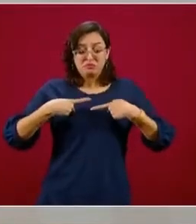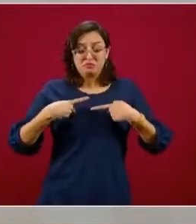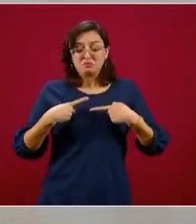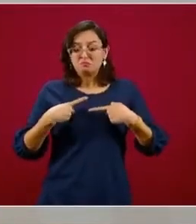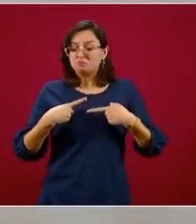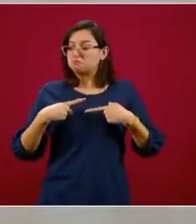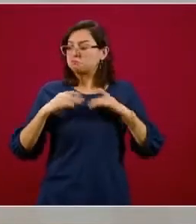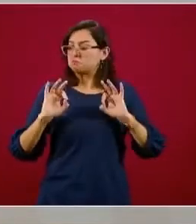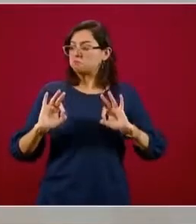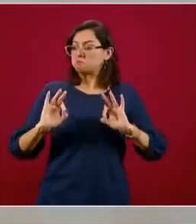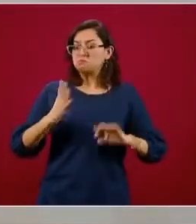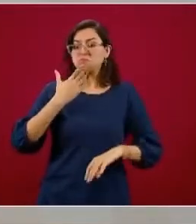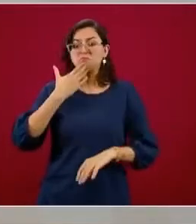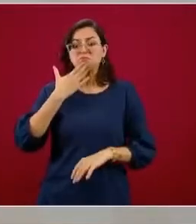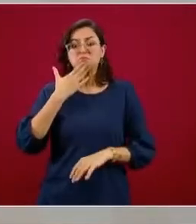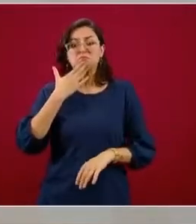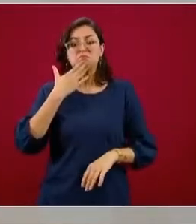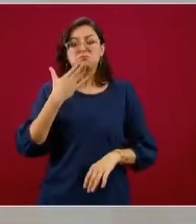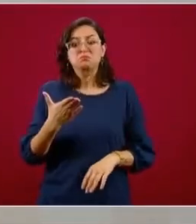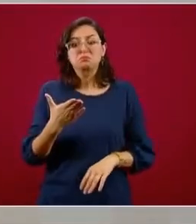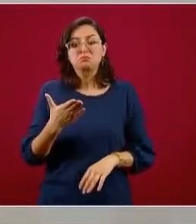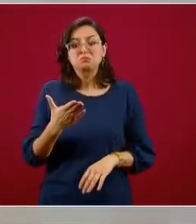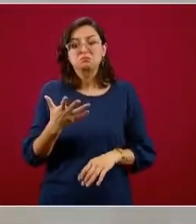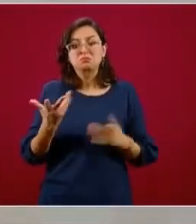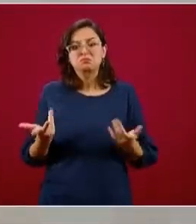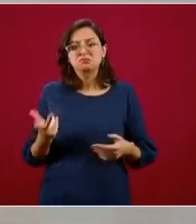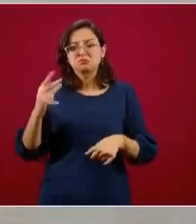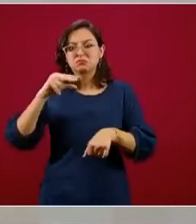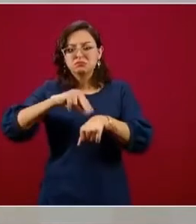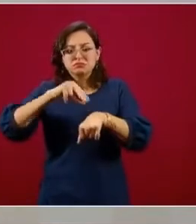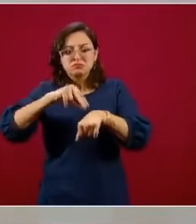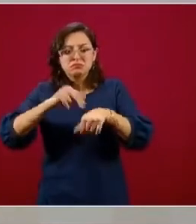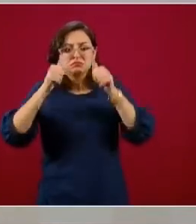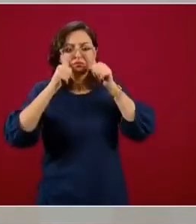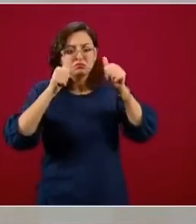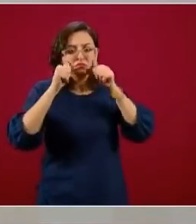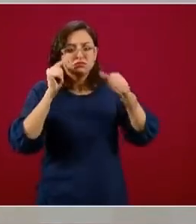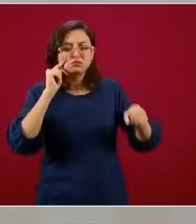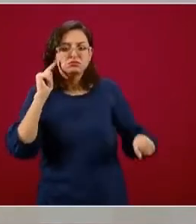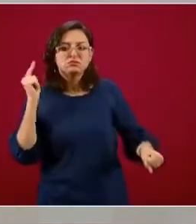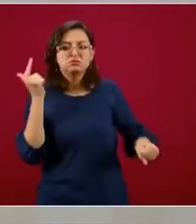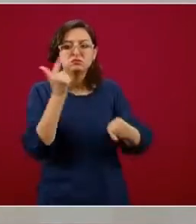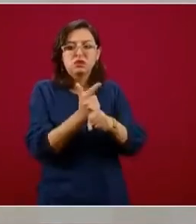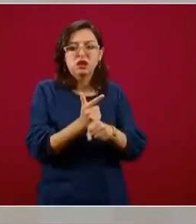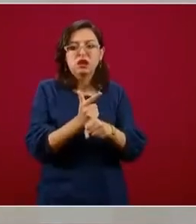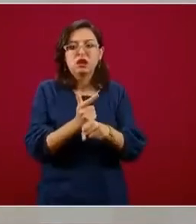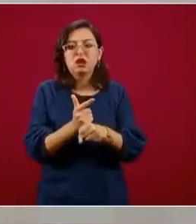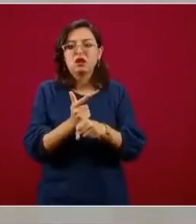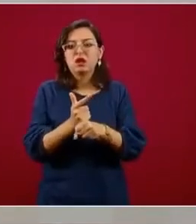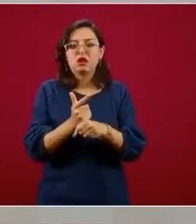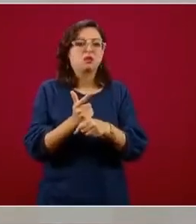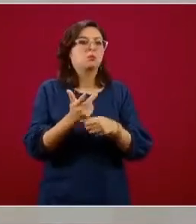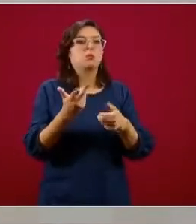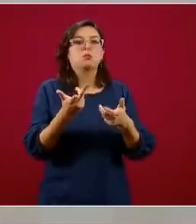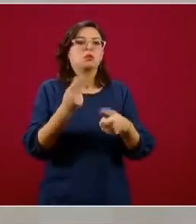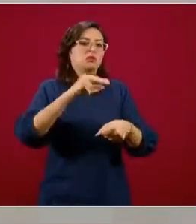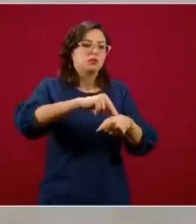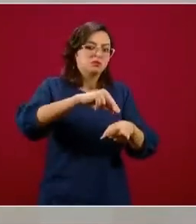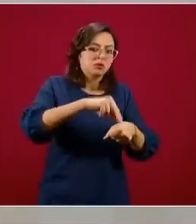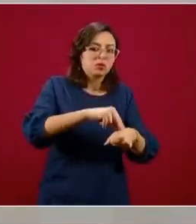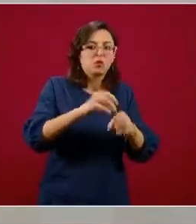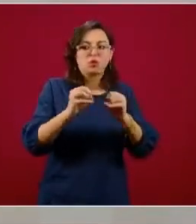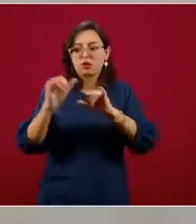asintomática y nos vamos al procedimiento de la atención médica y del diagnóstico, tanto clínico como por